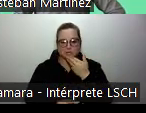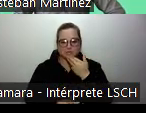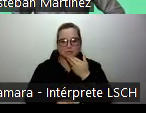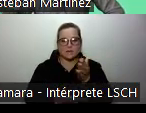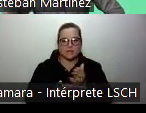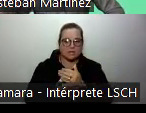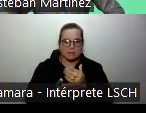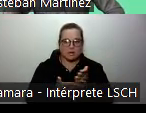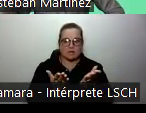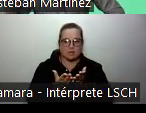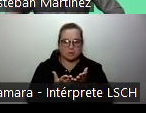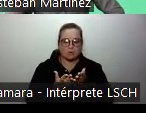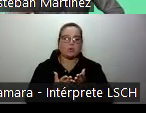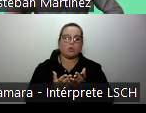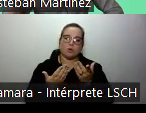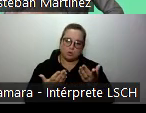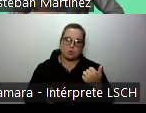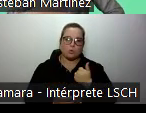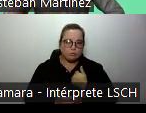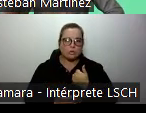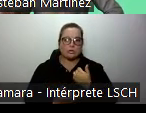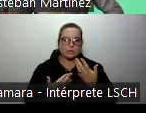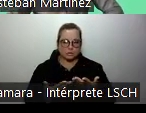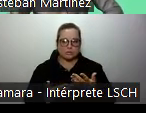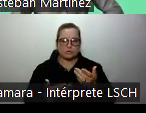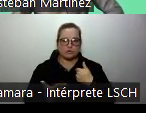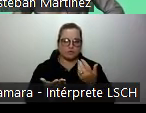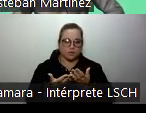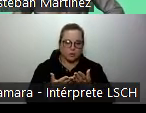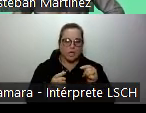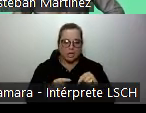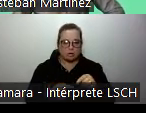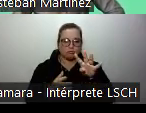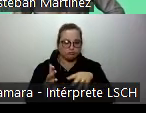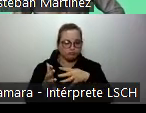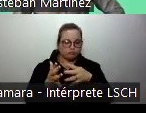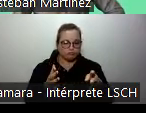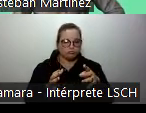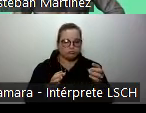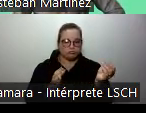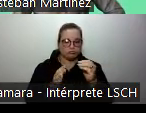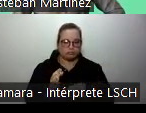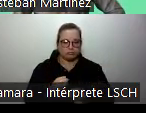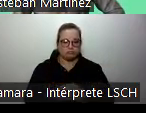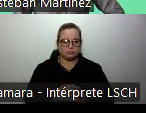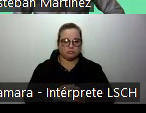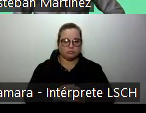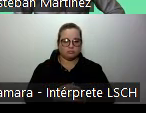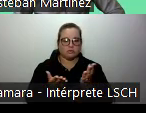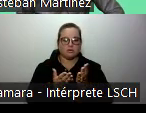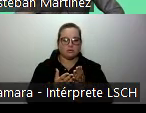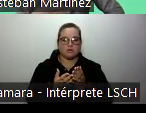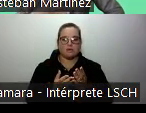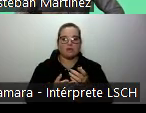de estudio claro tener un plan irlo cumpliendo este día voy a estudiar esta cosa este día voy a cumplir con otra estudiar aparte de las clases